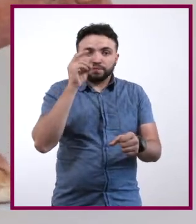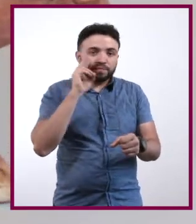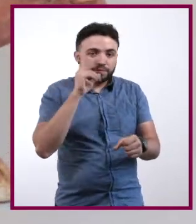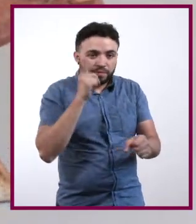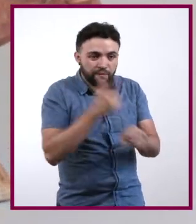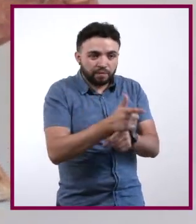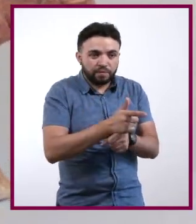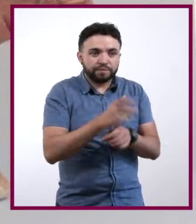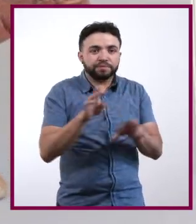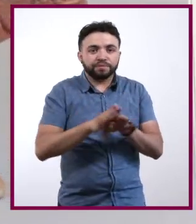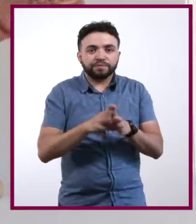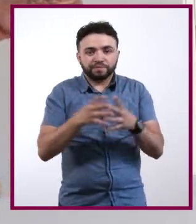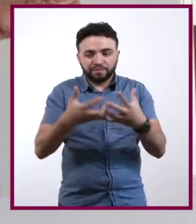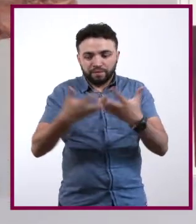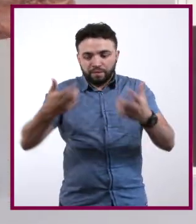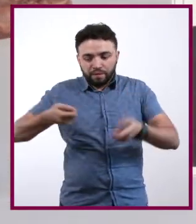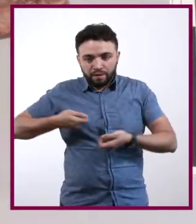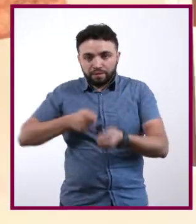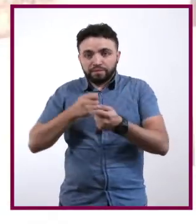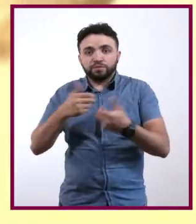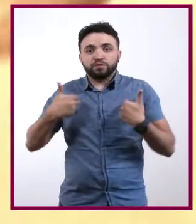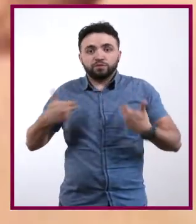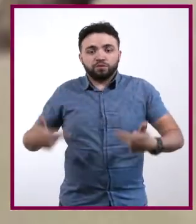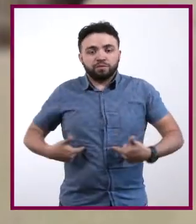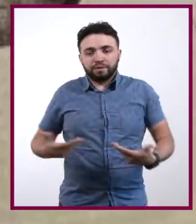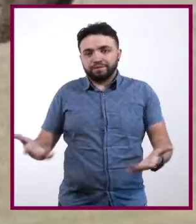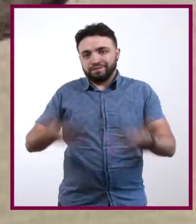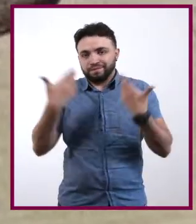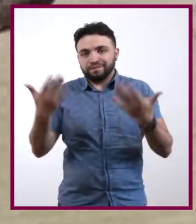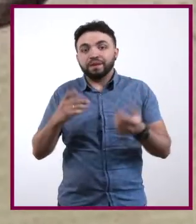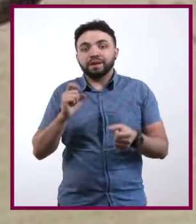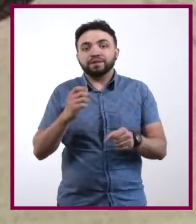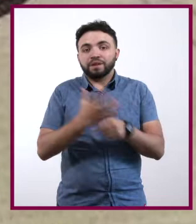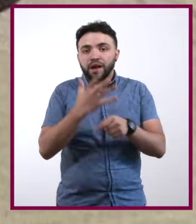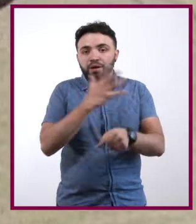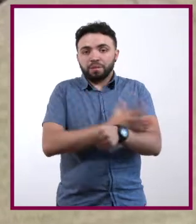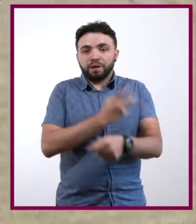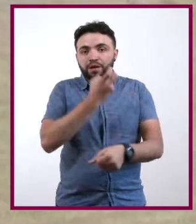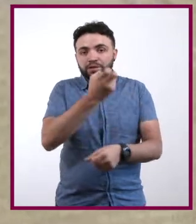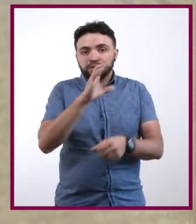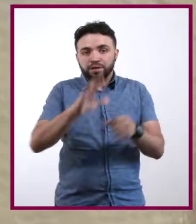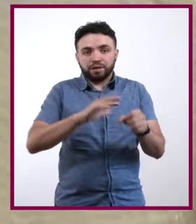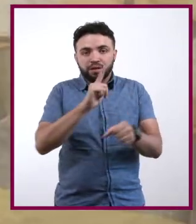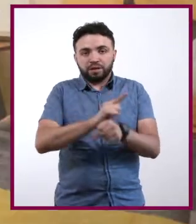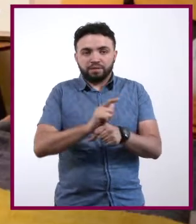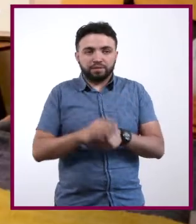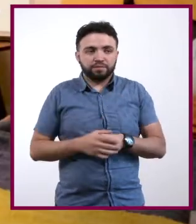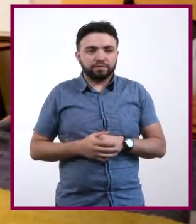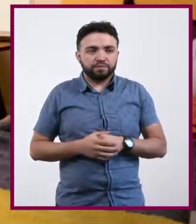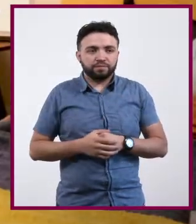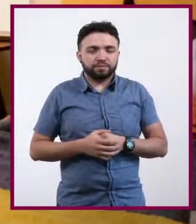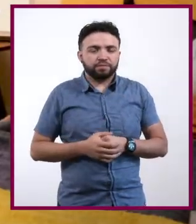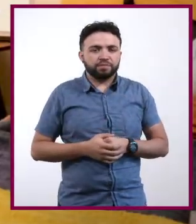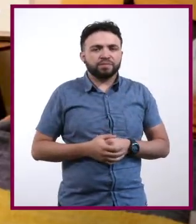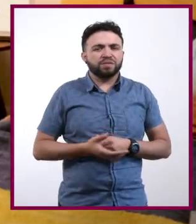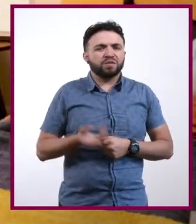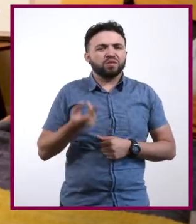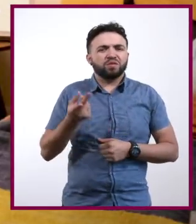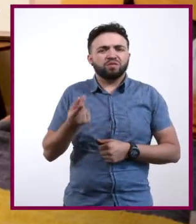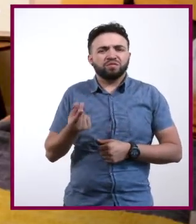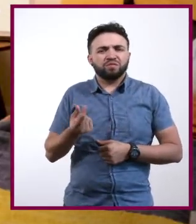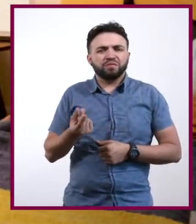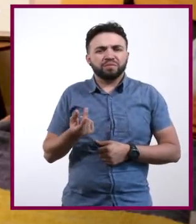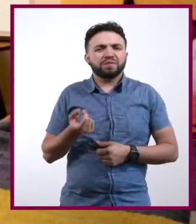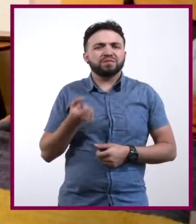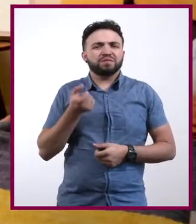los entierros humanos acompañados de estos animalitos. ¿Y qué función tienen los perros dentro de